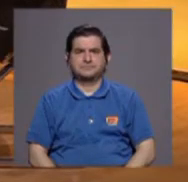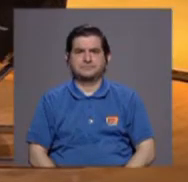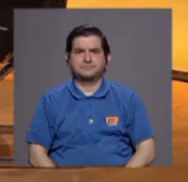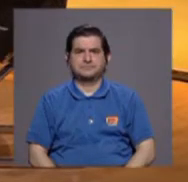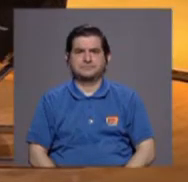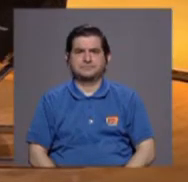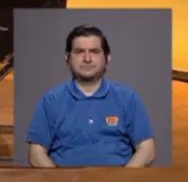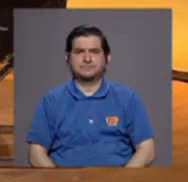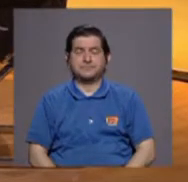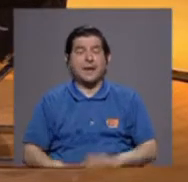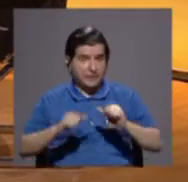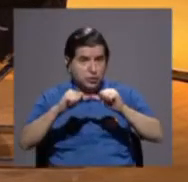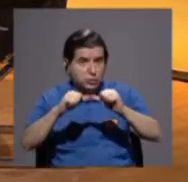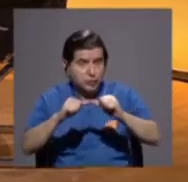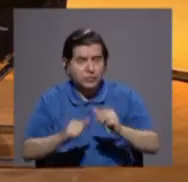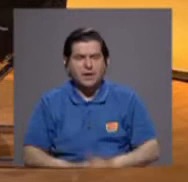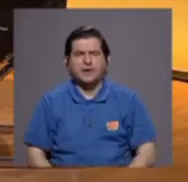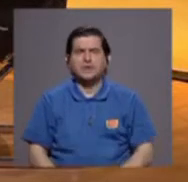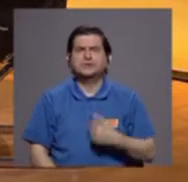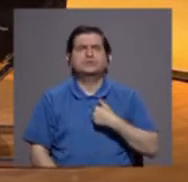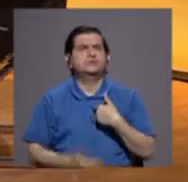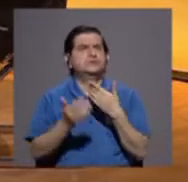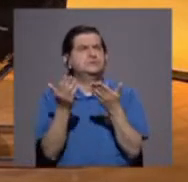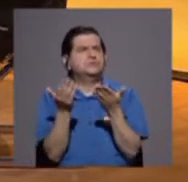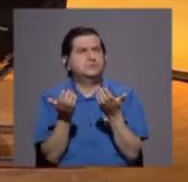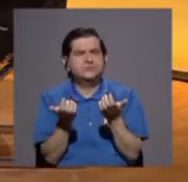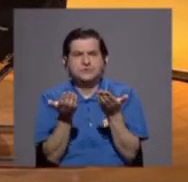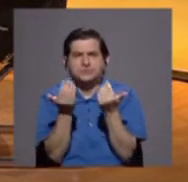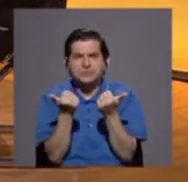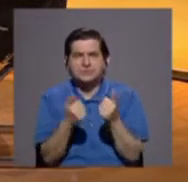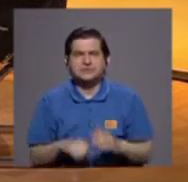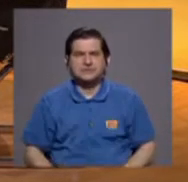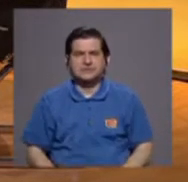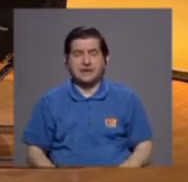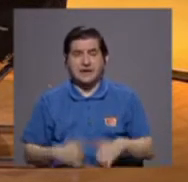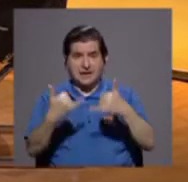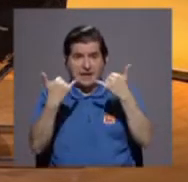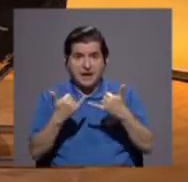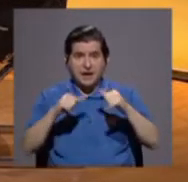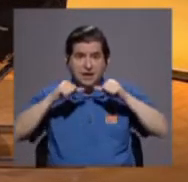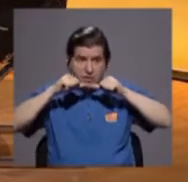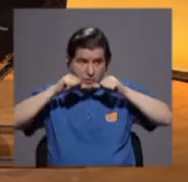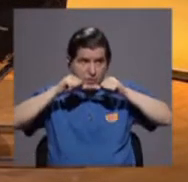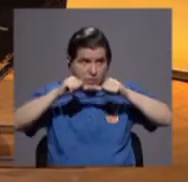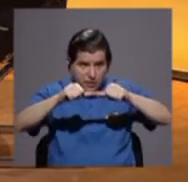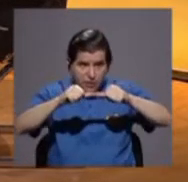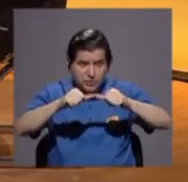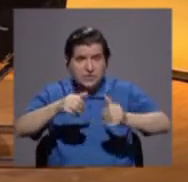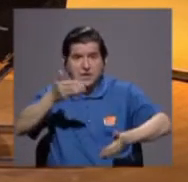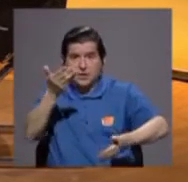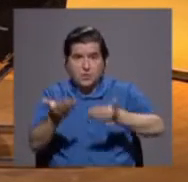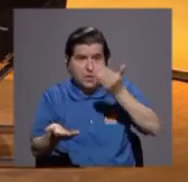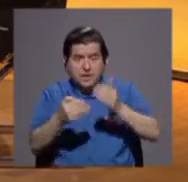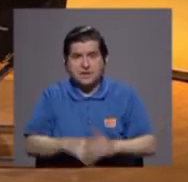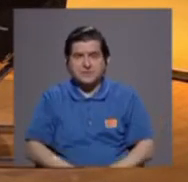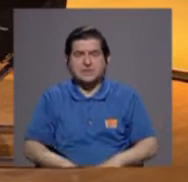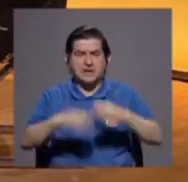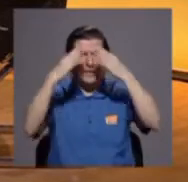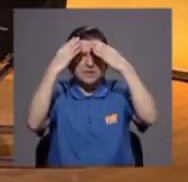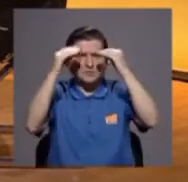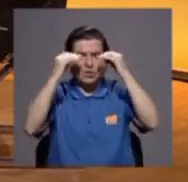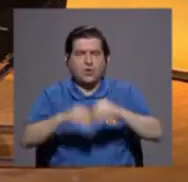Adelante. Sí, quisiera seguir con un poco de la